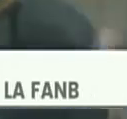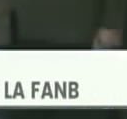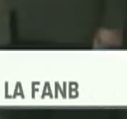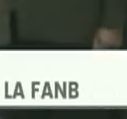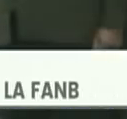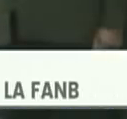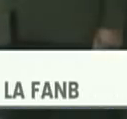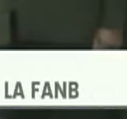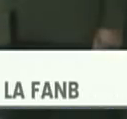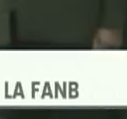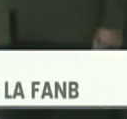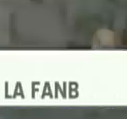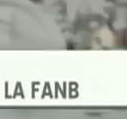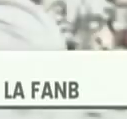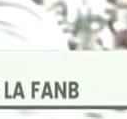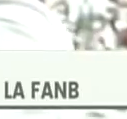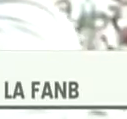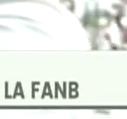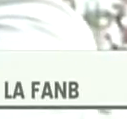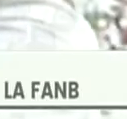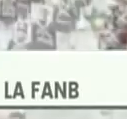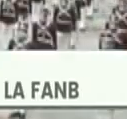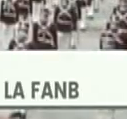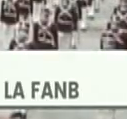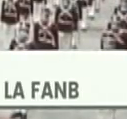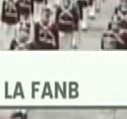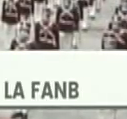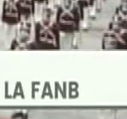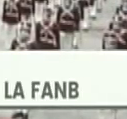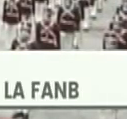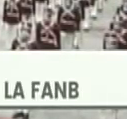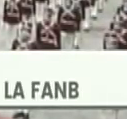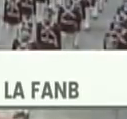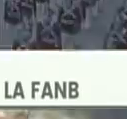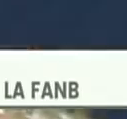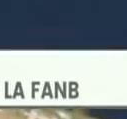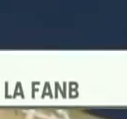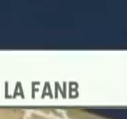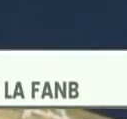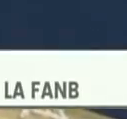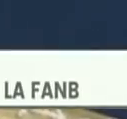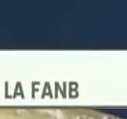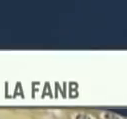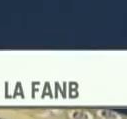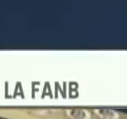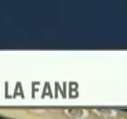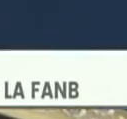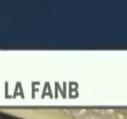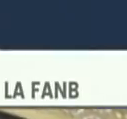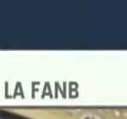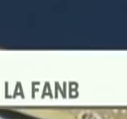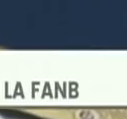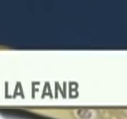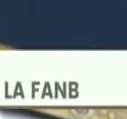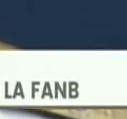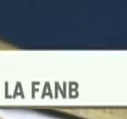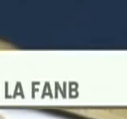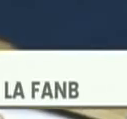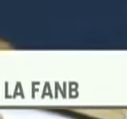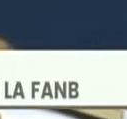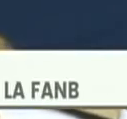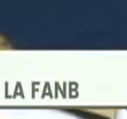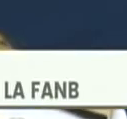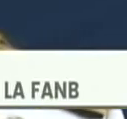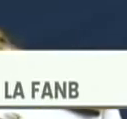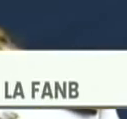nación de la actividad que se ha desarrollado en el patio de honor del ministerio del poder popular